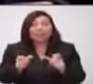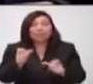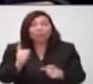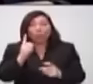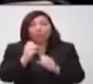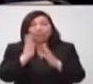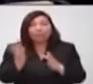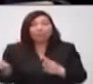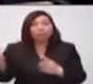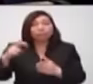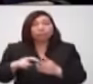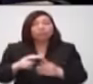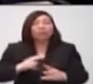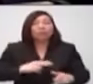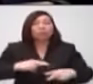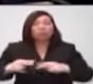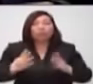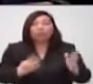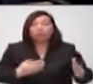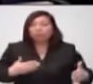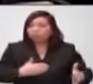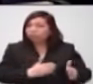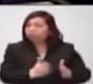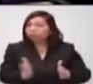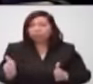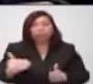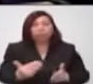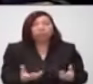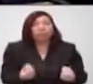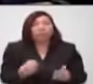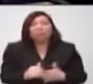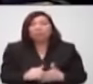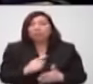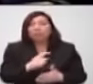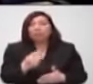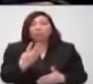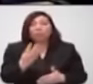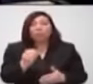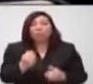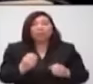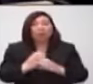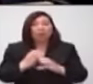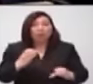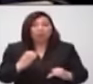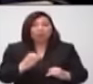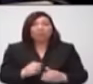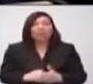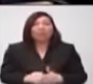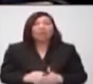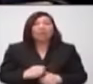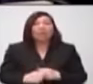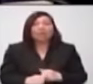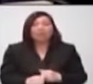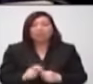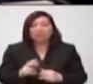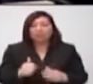día, se recorren 14 kilómetros y estamos atendiendo con una flota de 140 buses. ¿Qué esperamos en el 2018? En